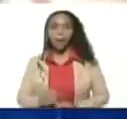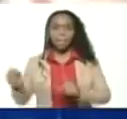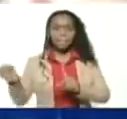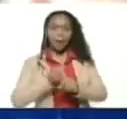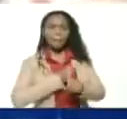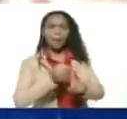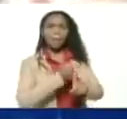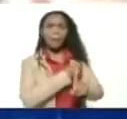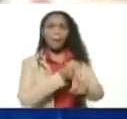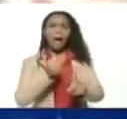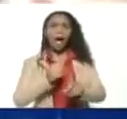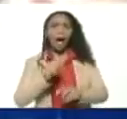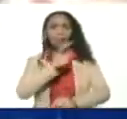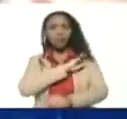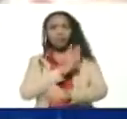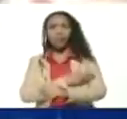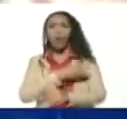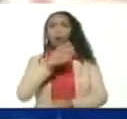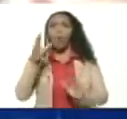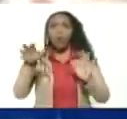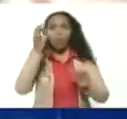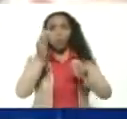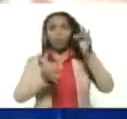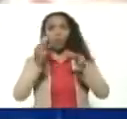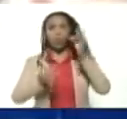Agredieron al Poder Judicial,